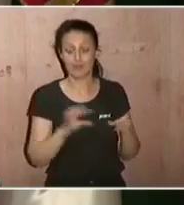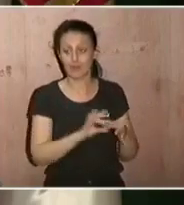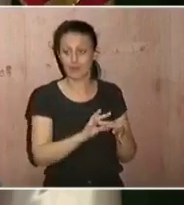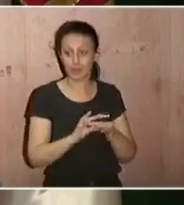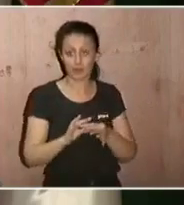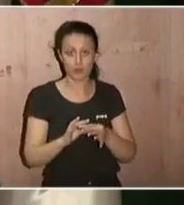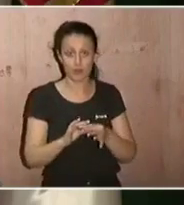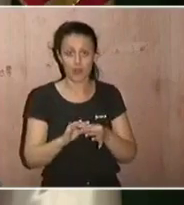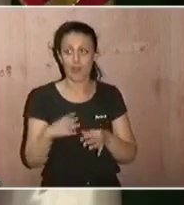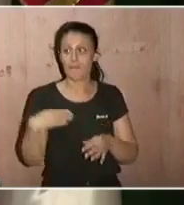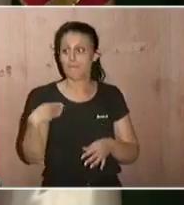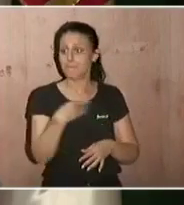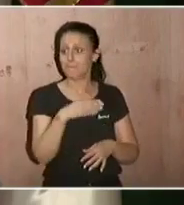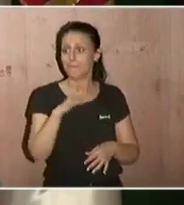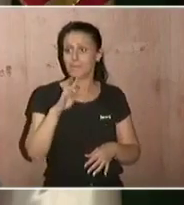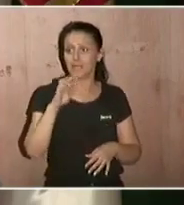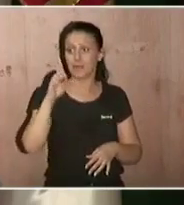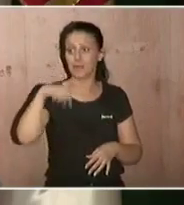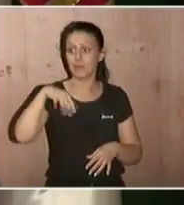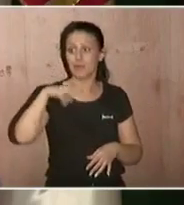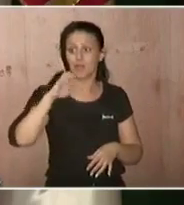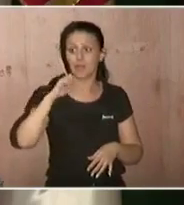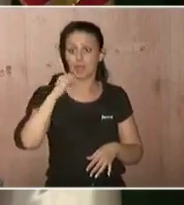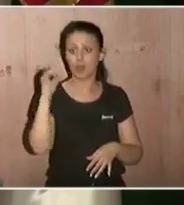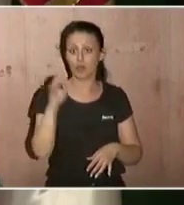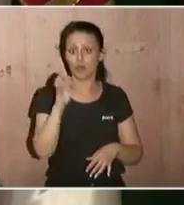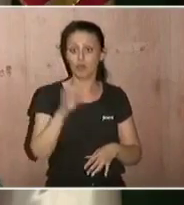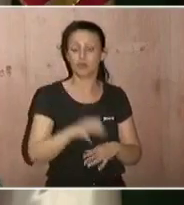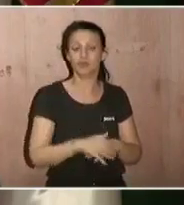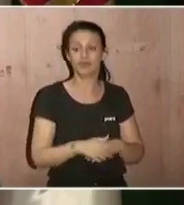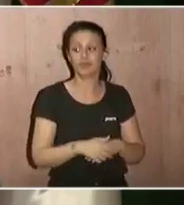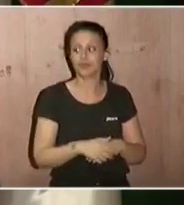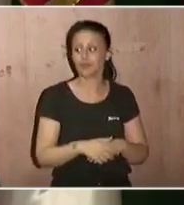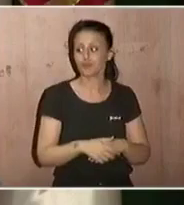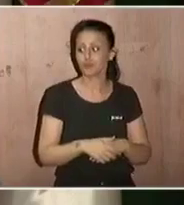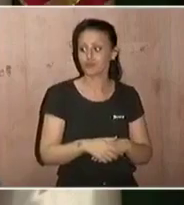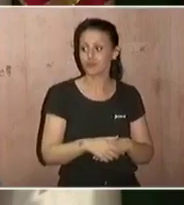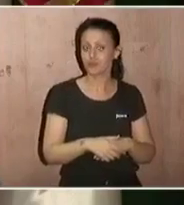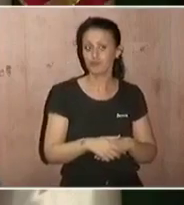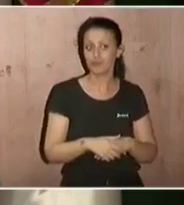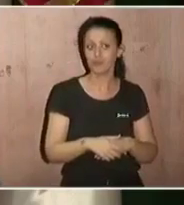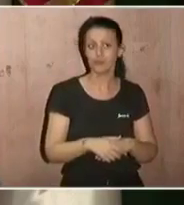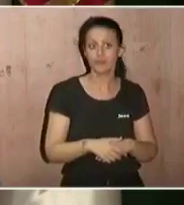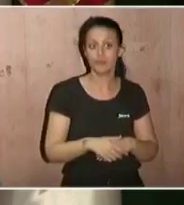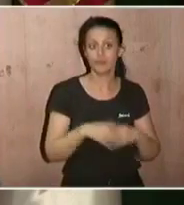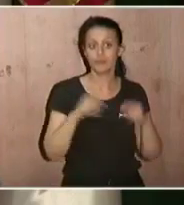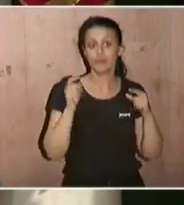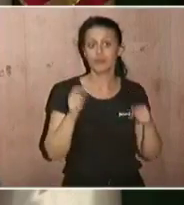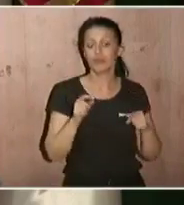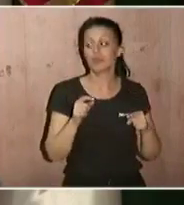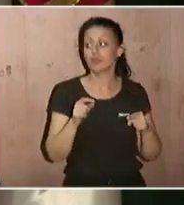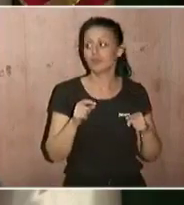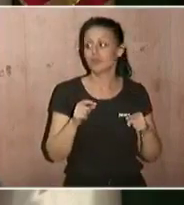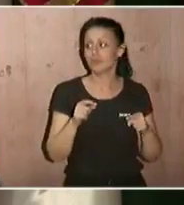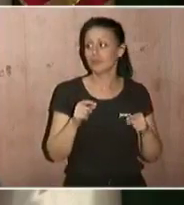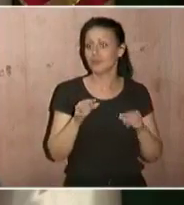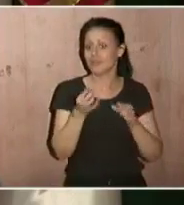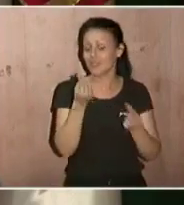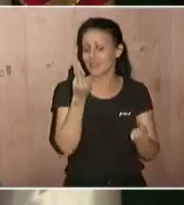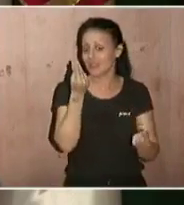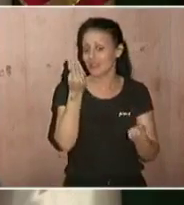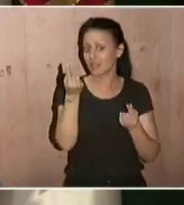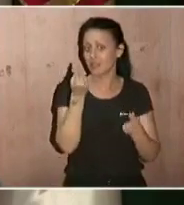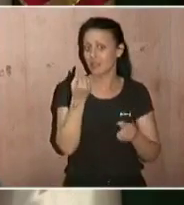a Bermejo, que era el catedrático más antiguo. El ajuste, y esta es otra cuestión a considerar, el ajuste entre los